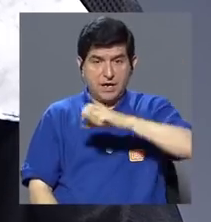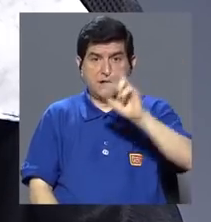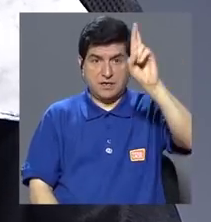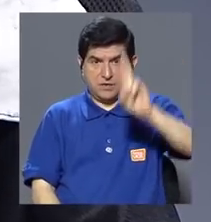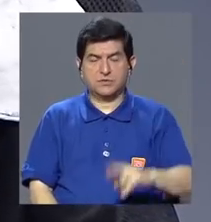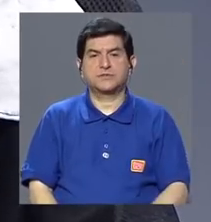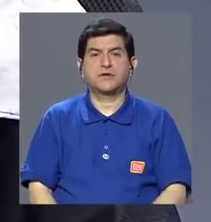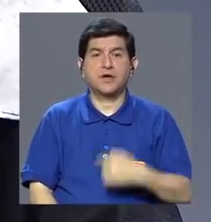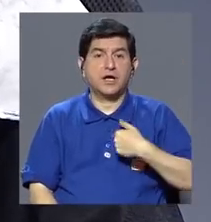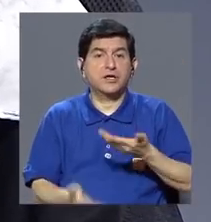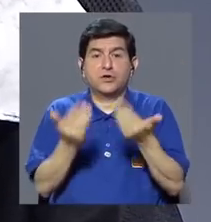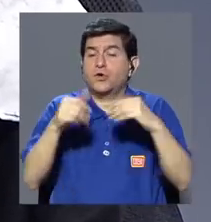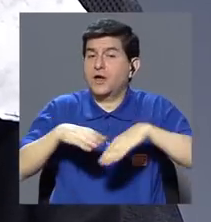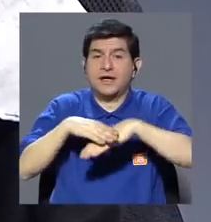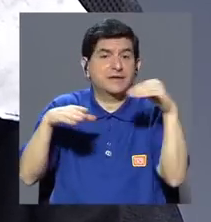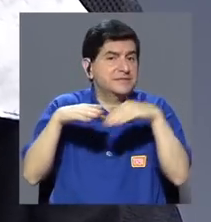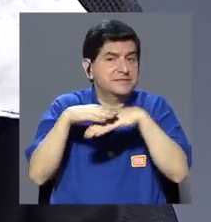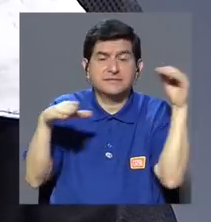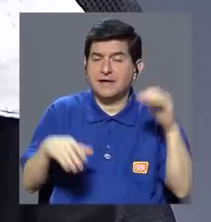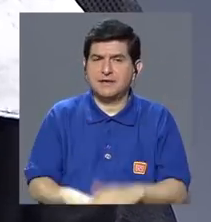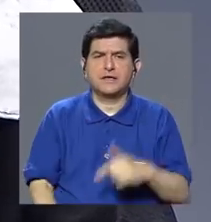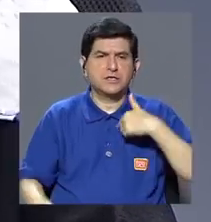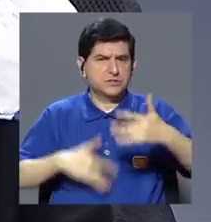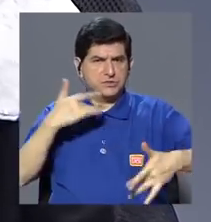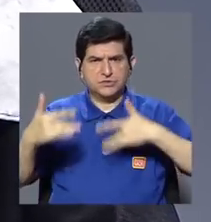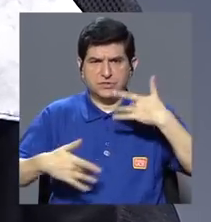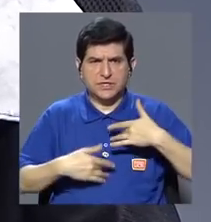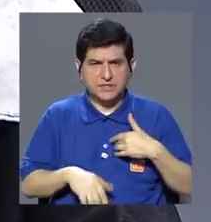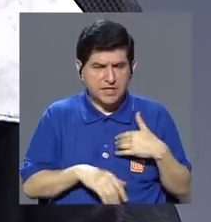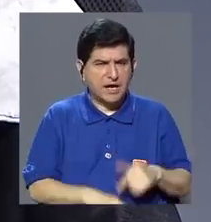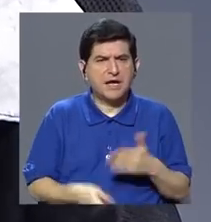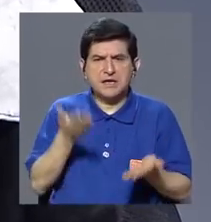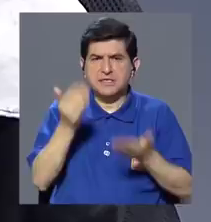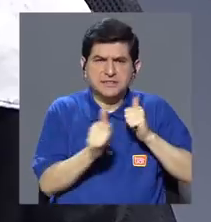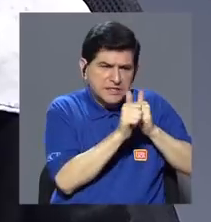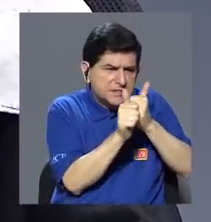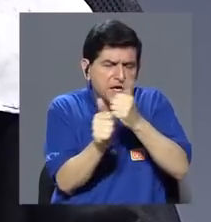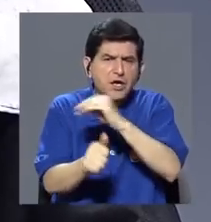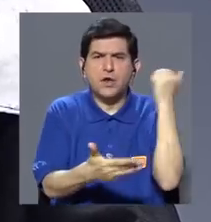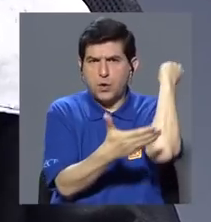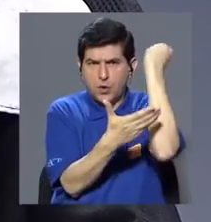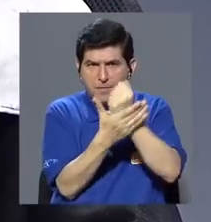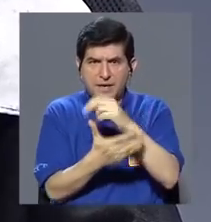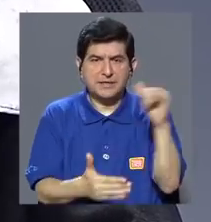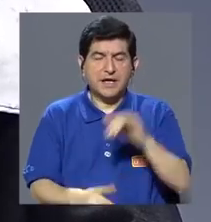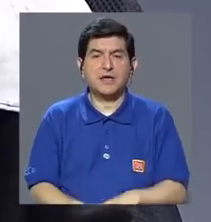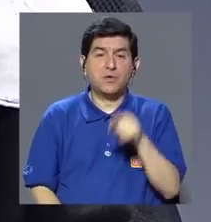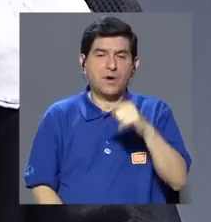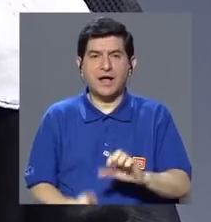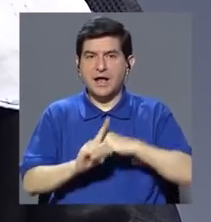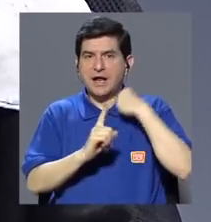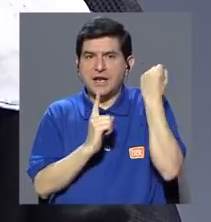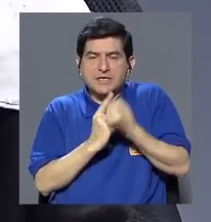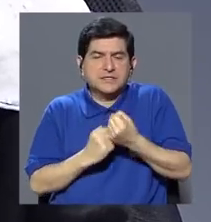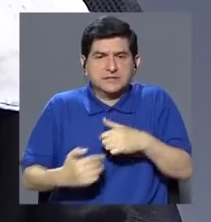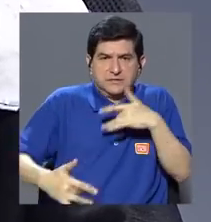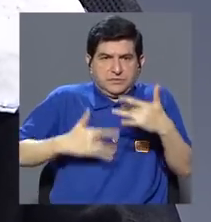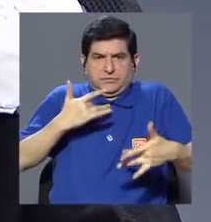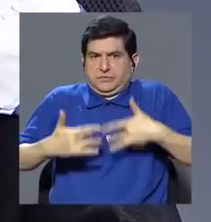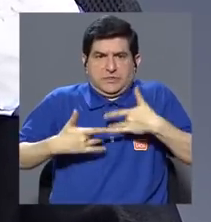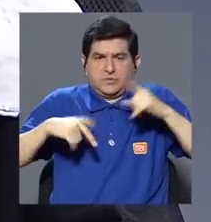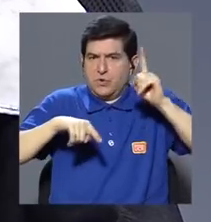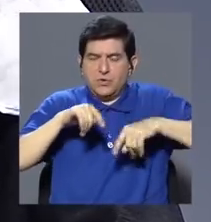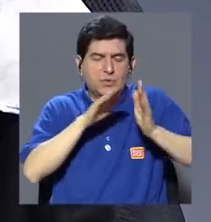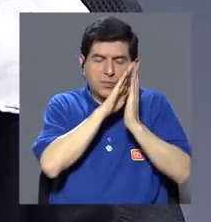a costa rica y yo no quería salir porque sentía que me iban a seguir o que me iban a matar por la misma paranoia o sea vos